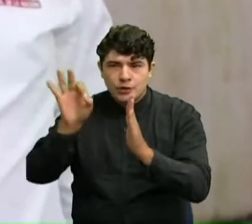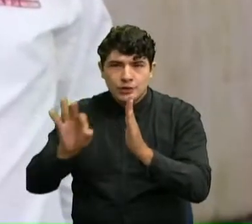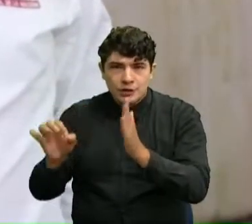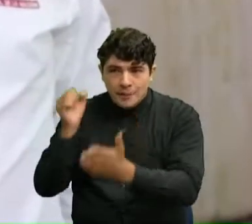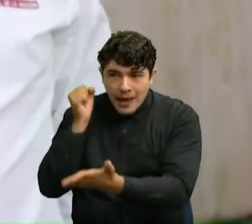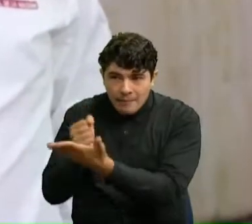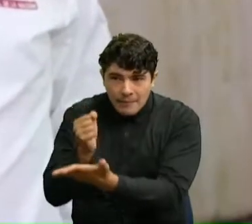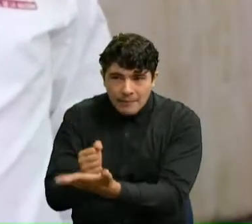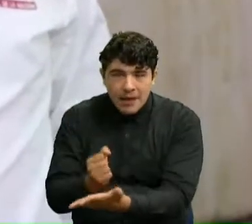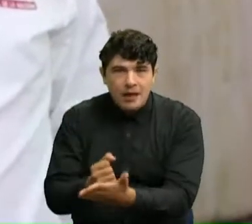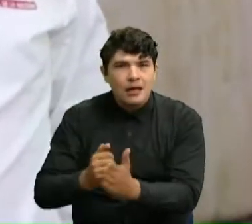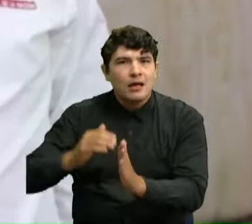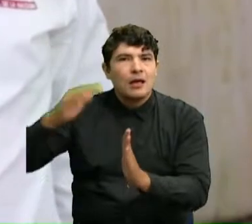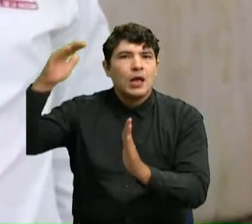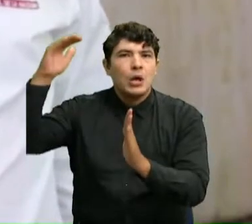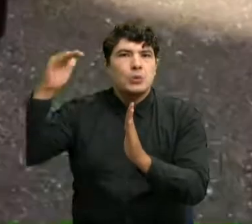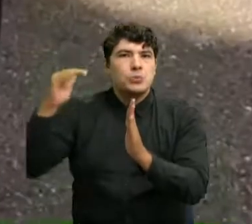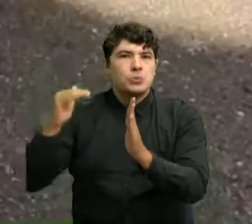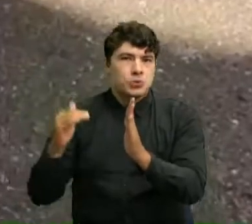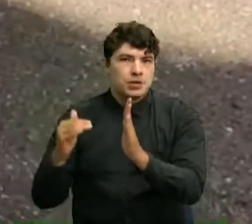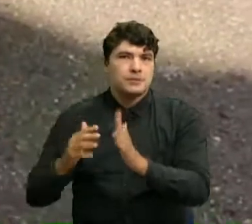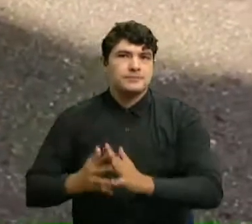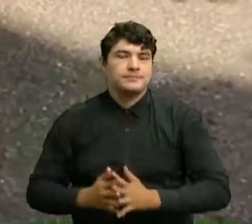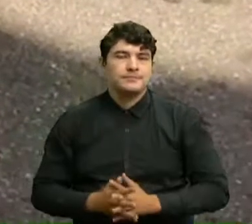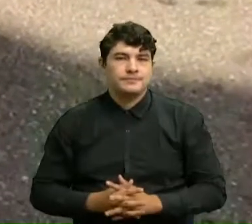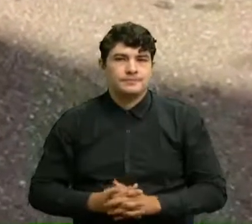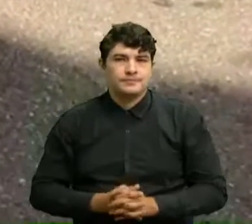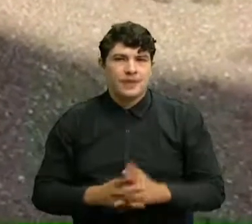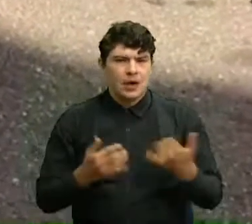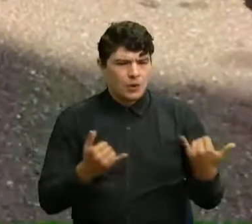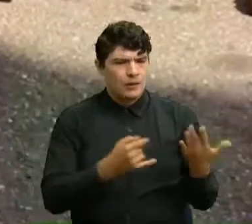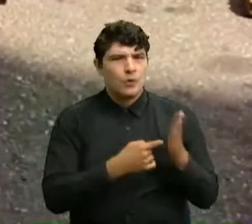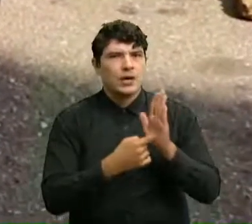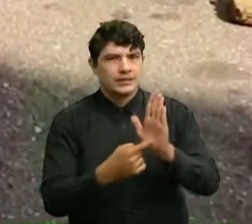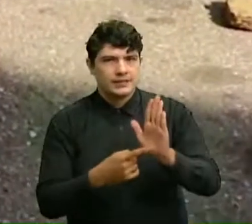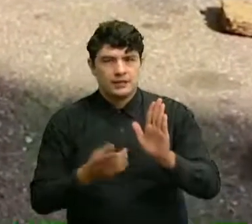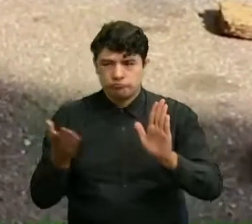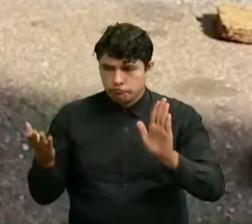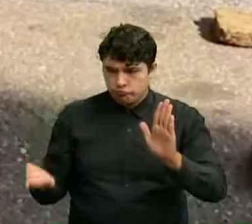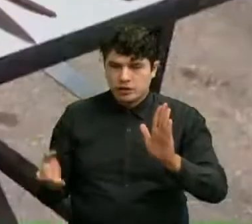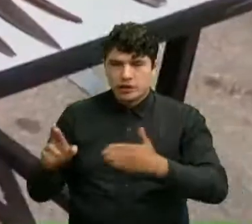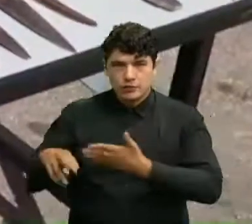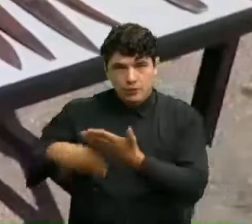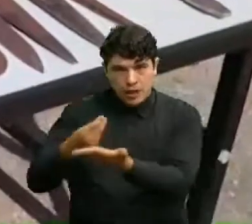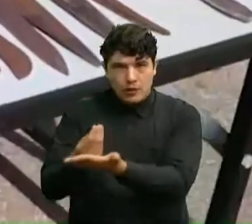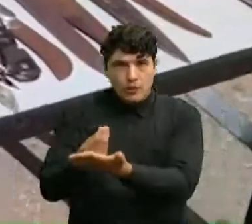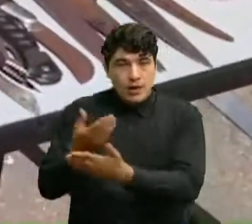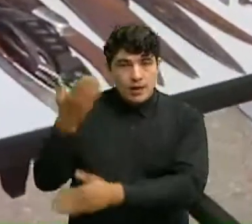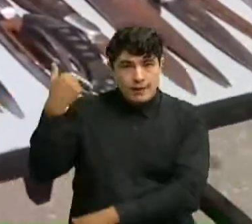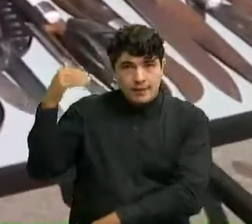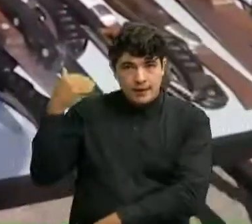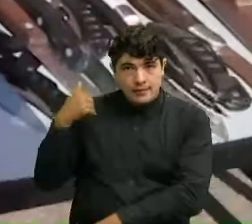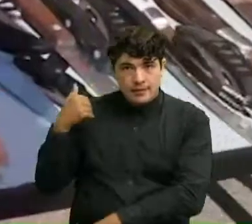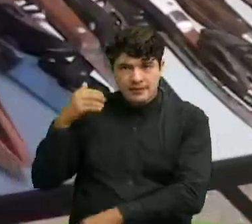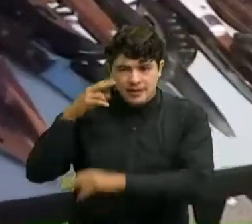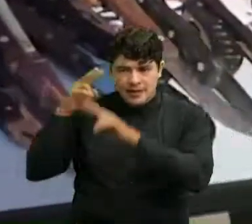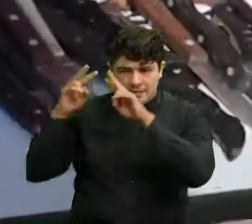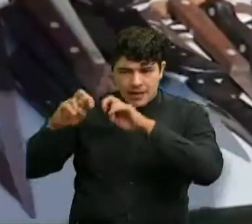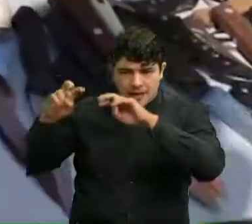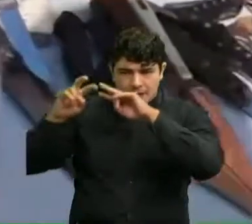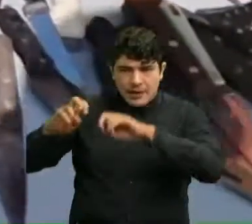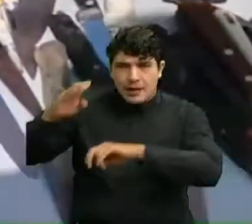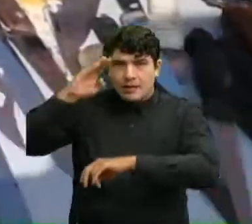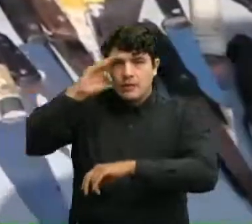número, una muestra de lo que hemos logrado incautar, pero ha sido un trabajo contundente, un trabajo que se ha efectuado en medio de planes de